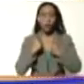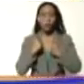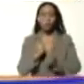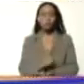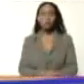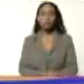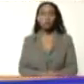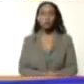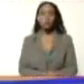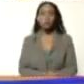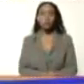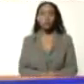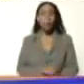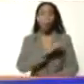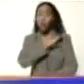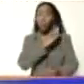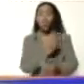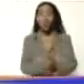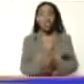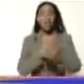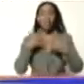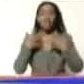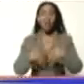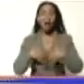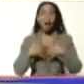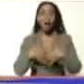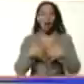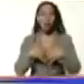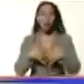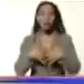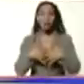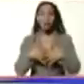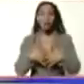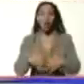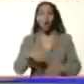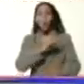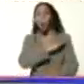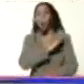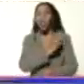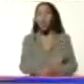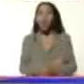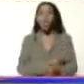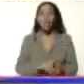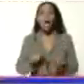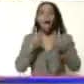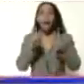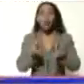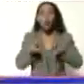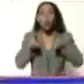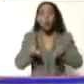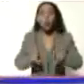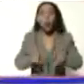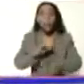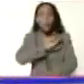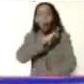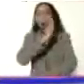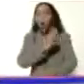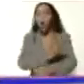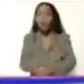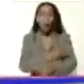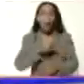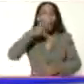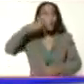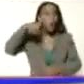con una poderosa industria, con una poderosa agricultura y con un poderoso pueblo.